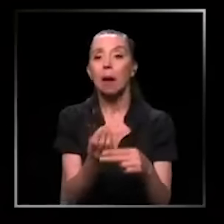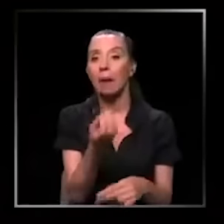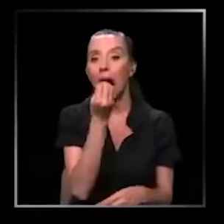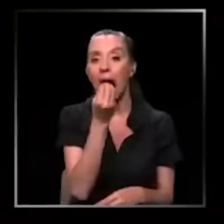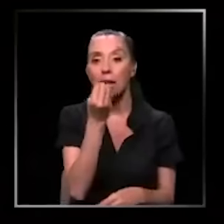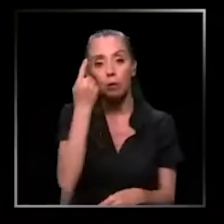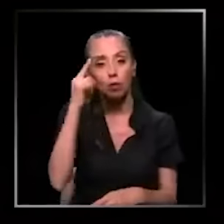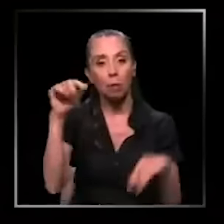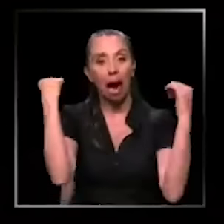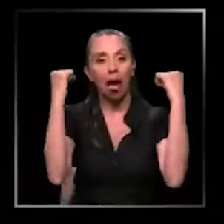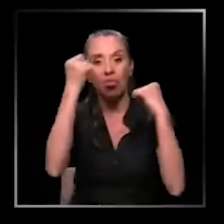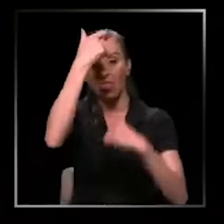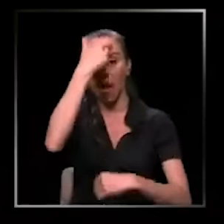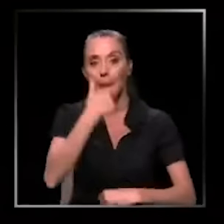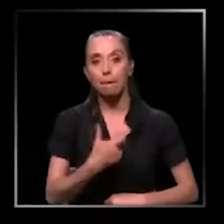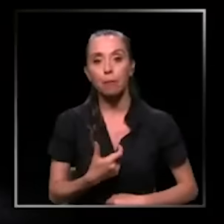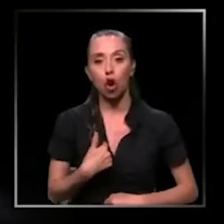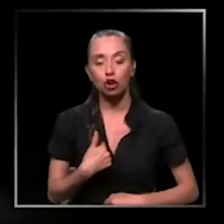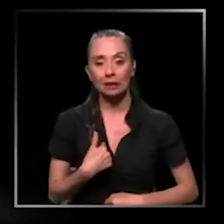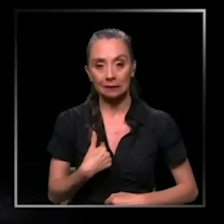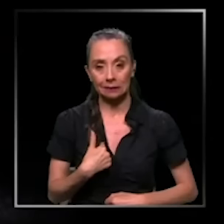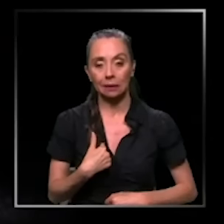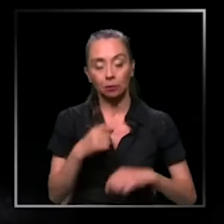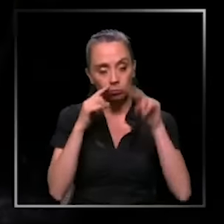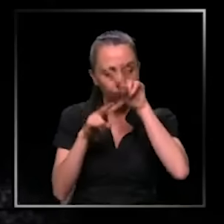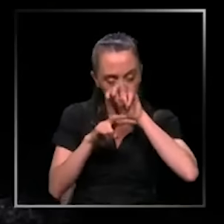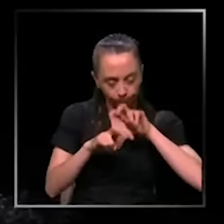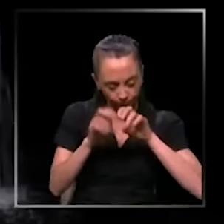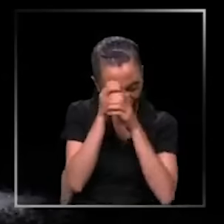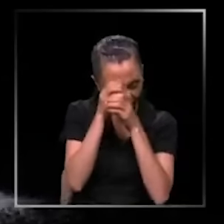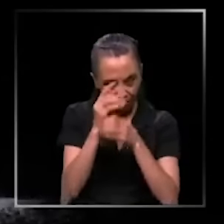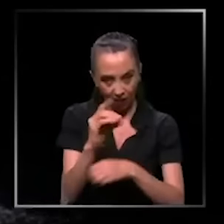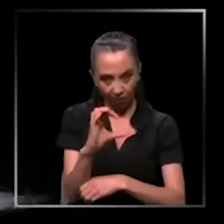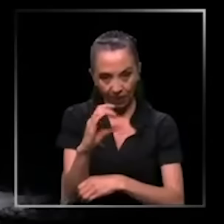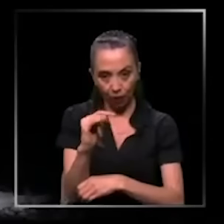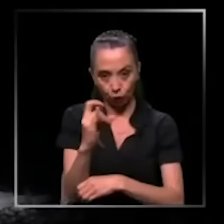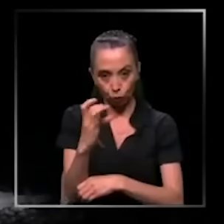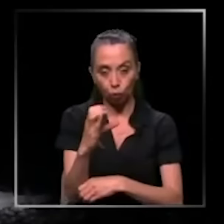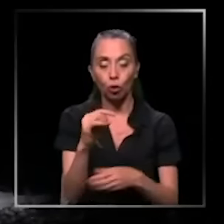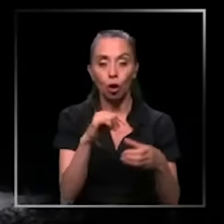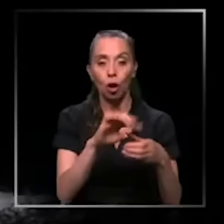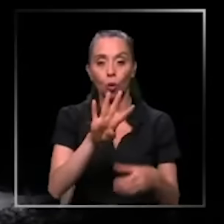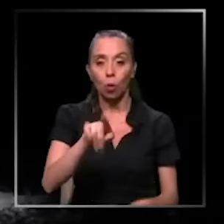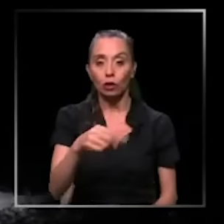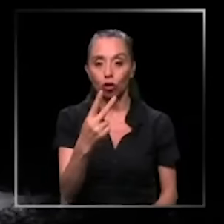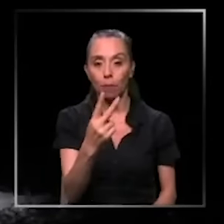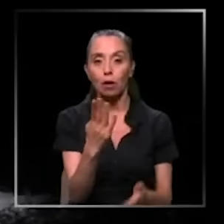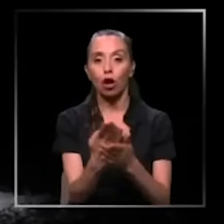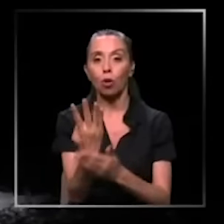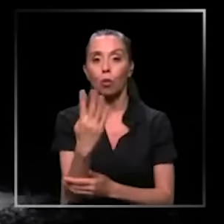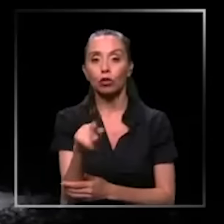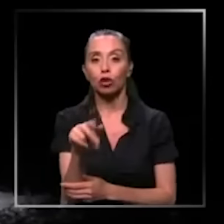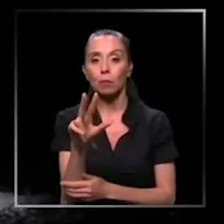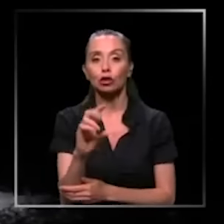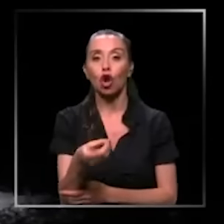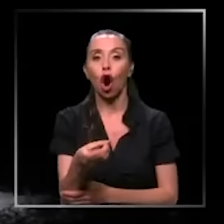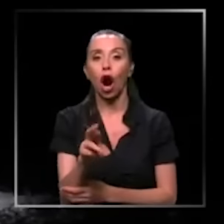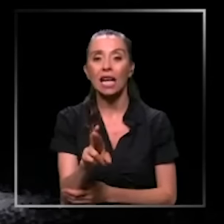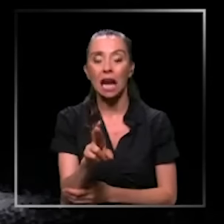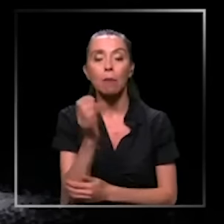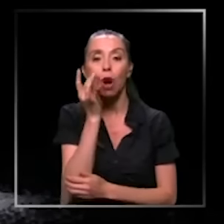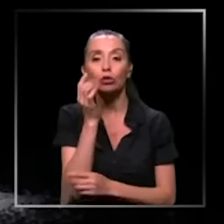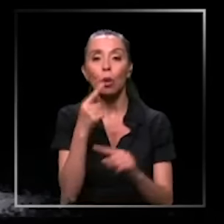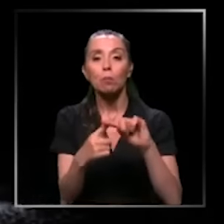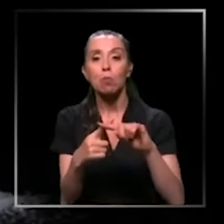para deportistas. Según el análisis de Dictuc, estas bebidas contienen entre 4,2 y 4,8 gramos de azúcar por